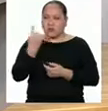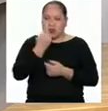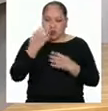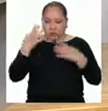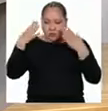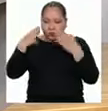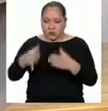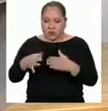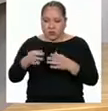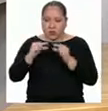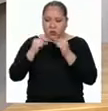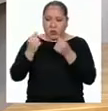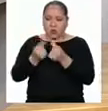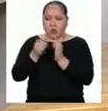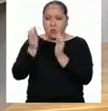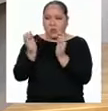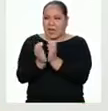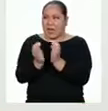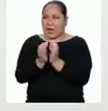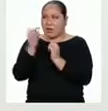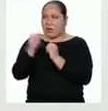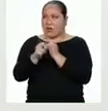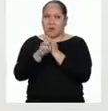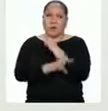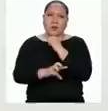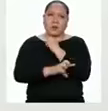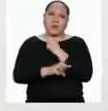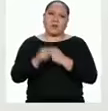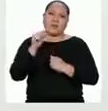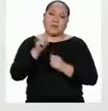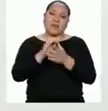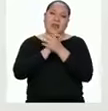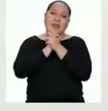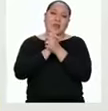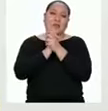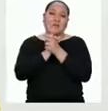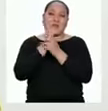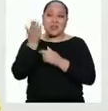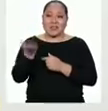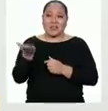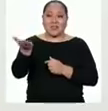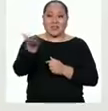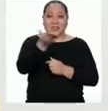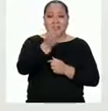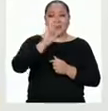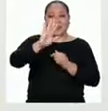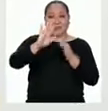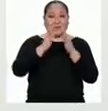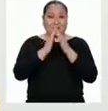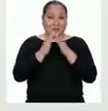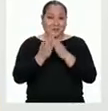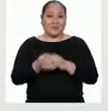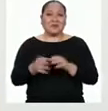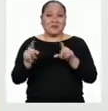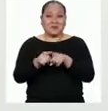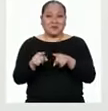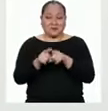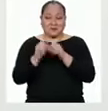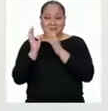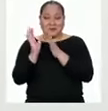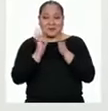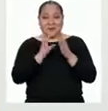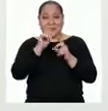en un grupo muy reducido del país. Por algo nuestras amigas y amigos que están en sus casas también han